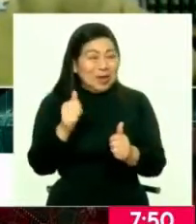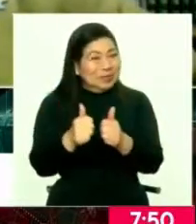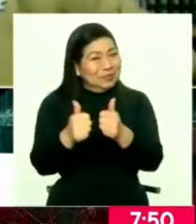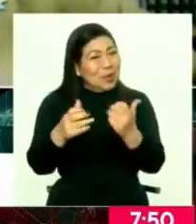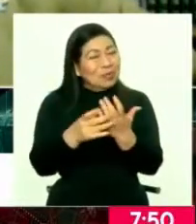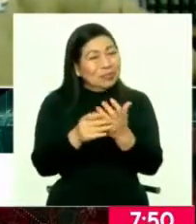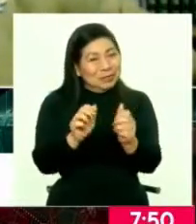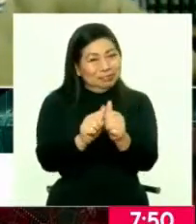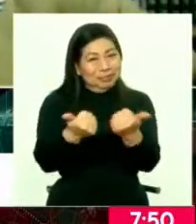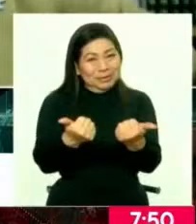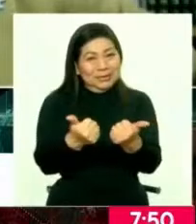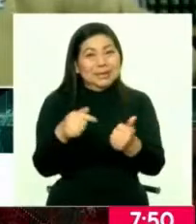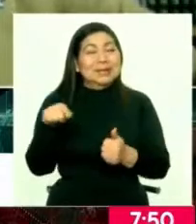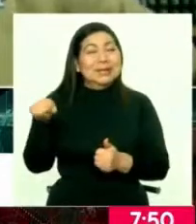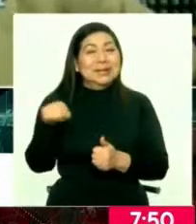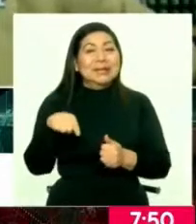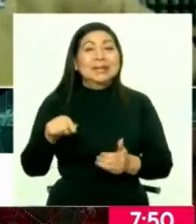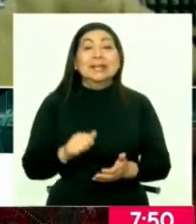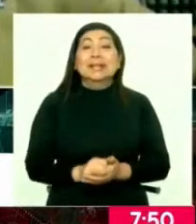La ahora Carlos III,